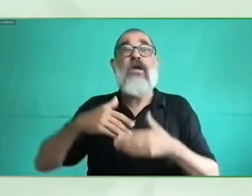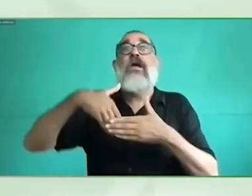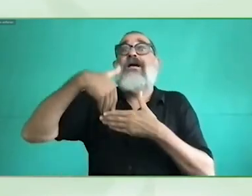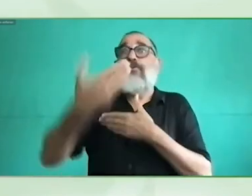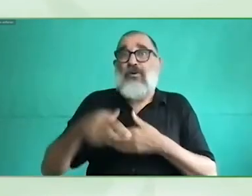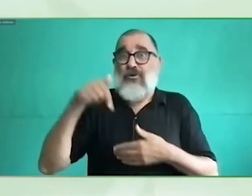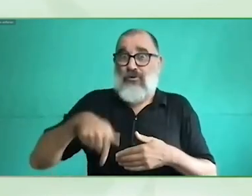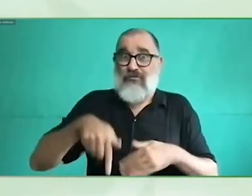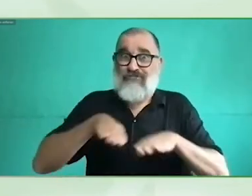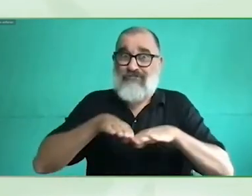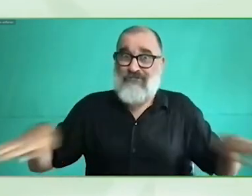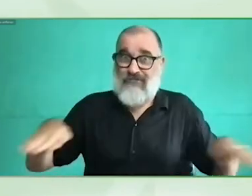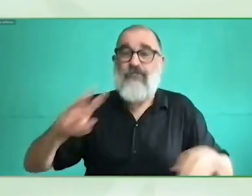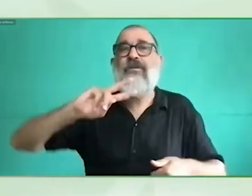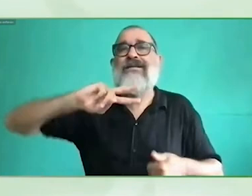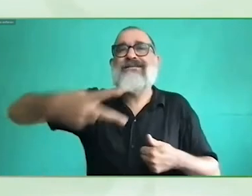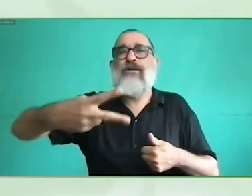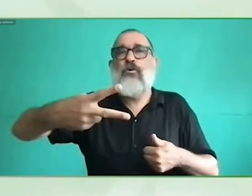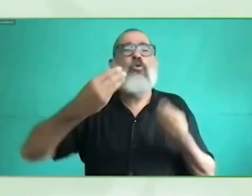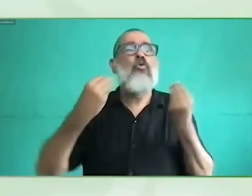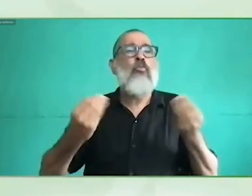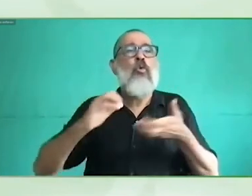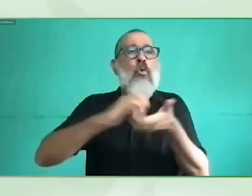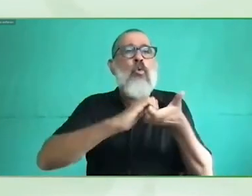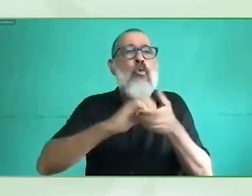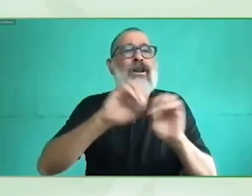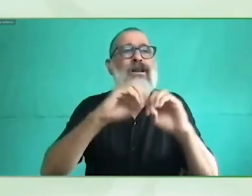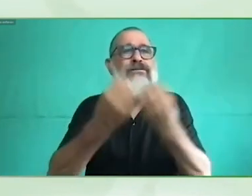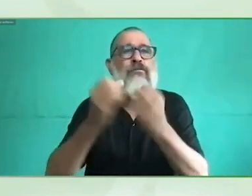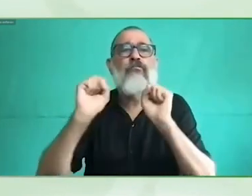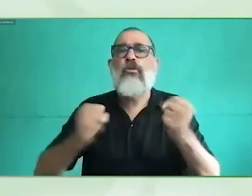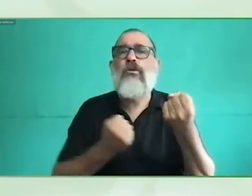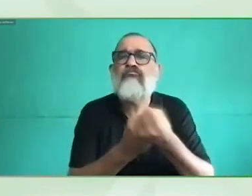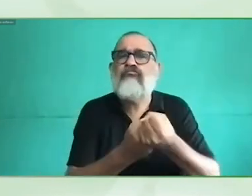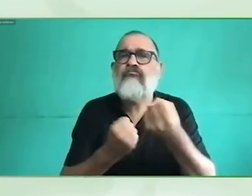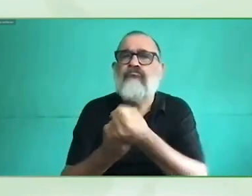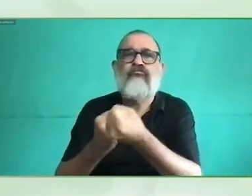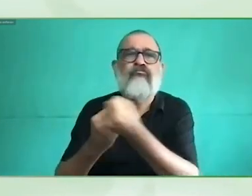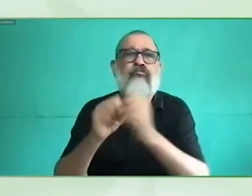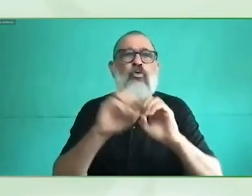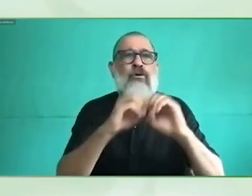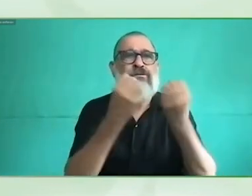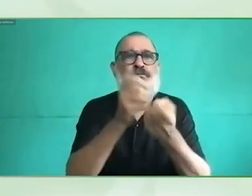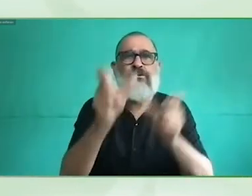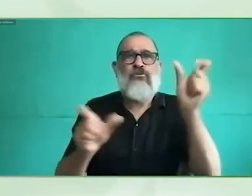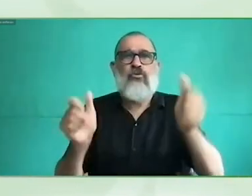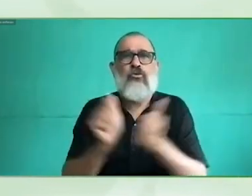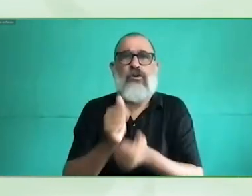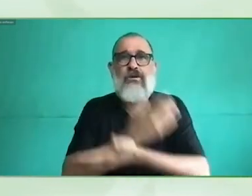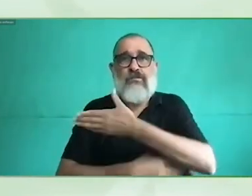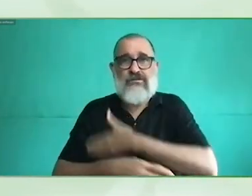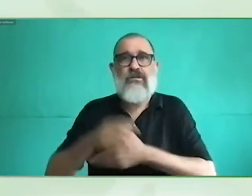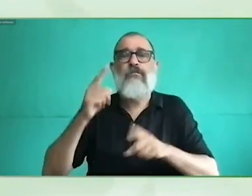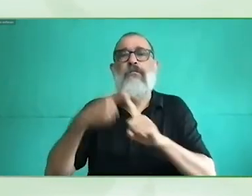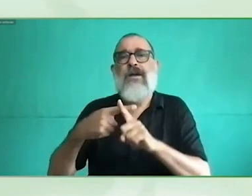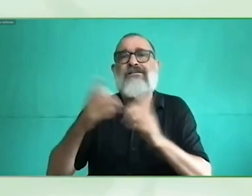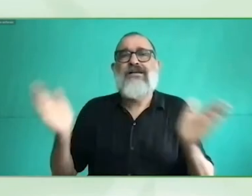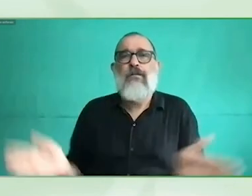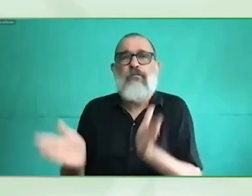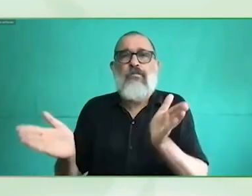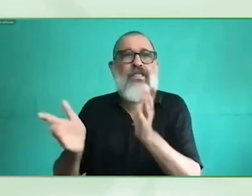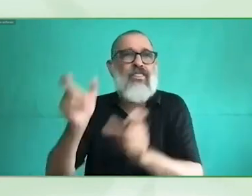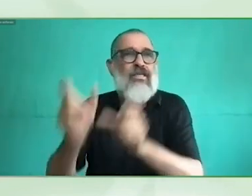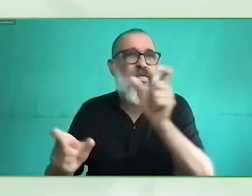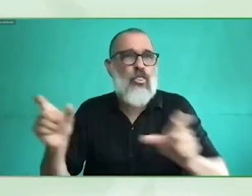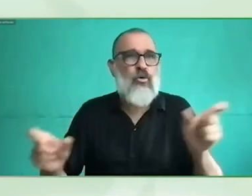a las organizaciones de personas con discapacidad y emprendedores con discapacidad a desarrollar sus propios emprendimientos y